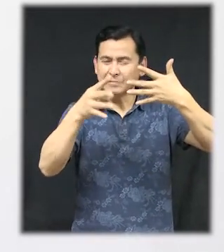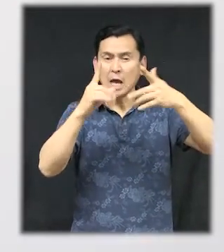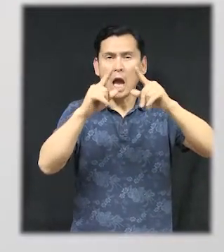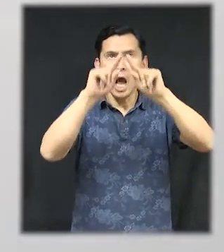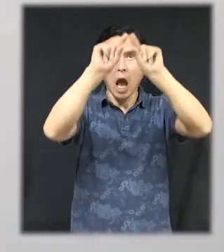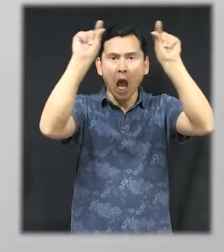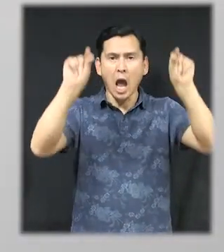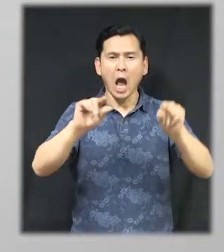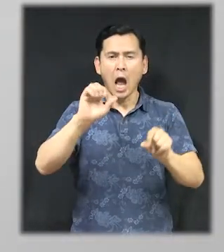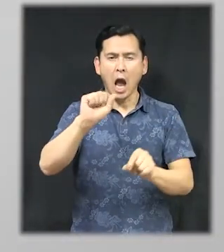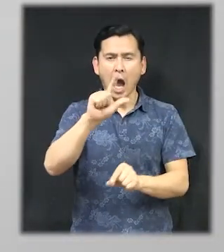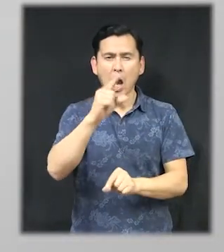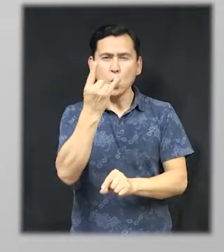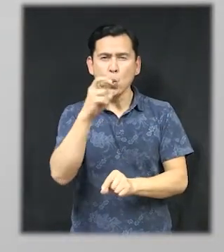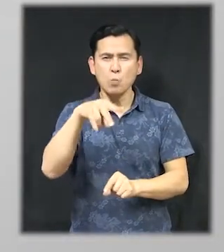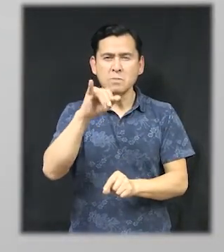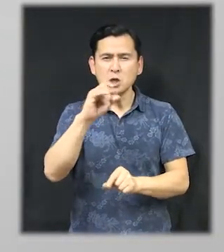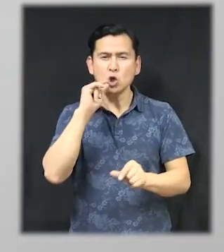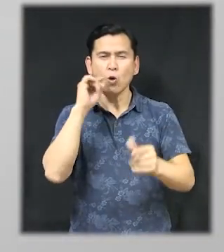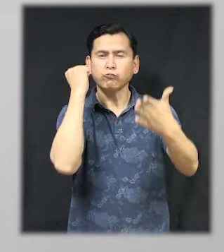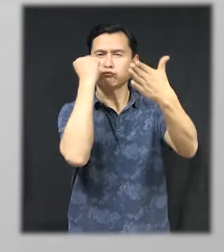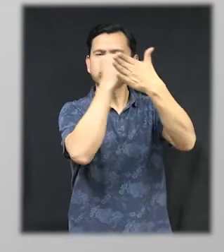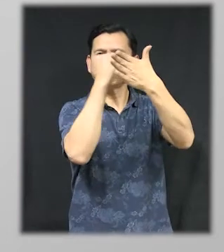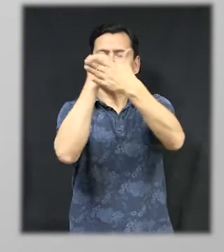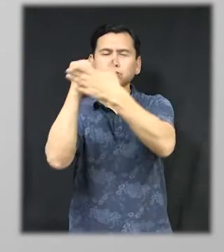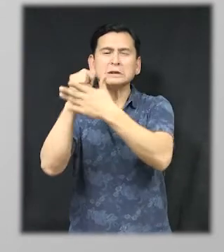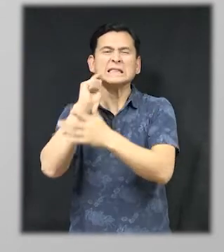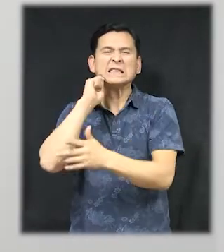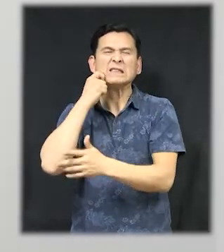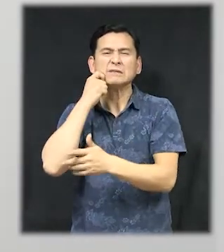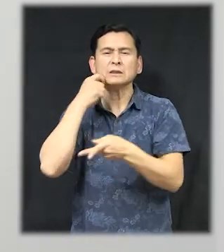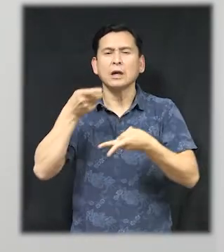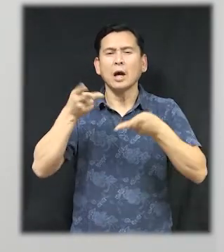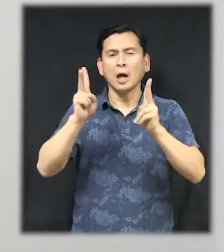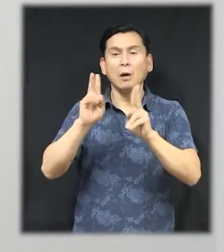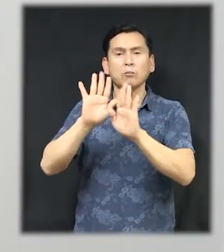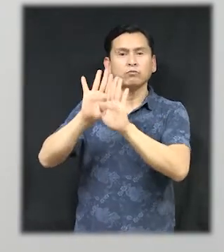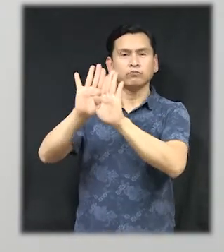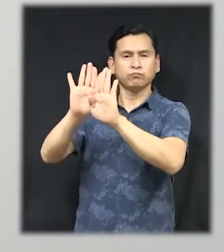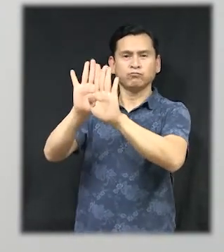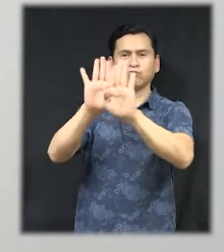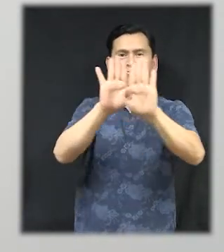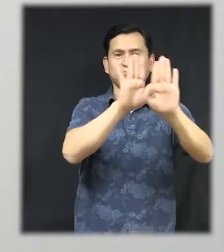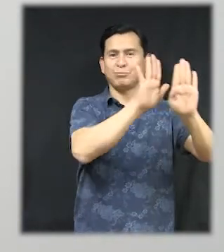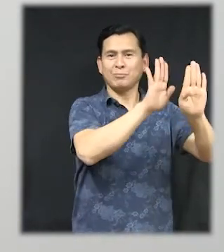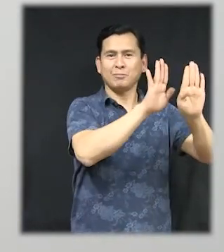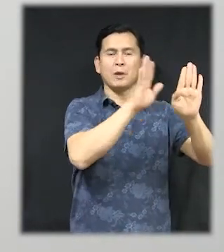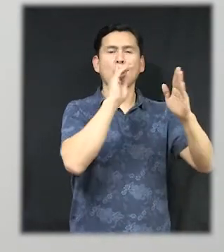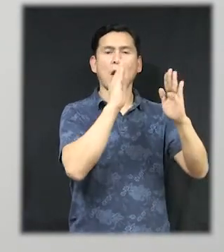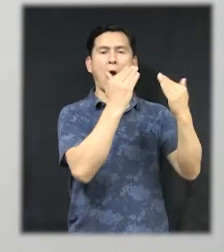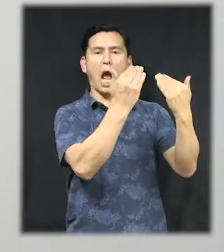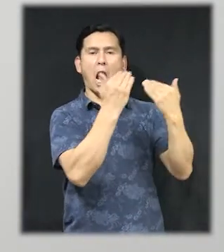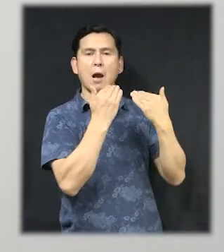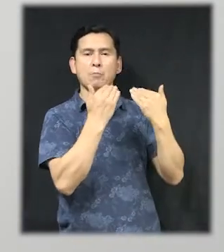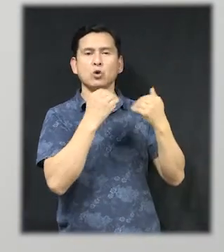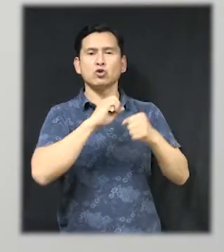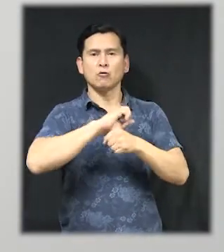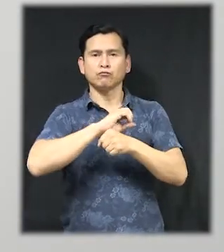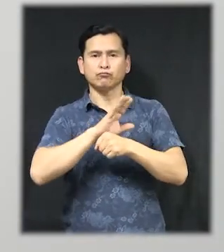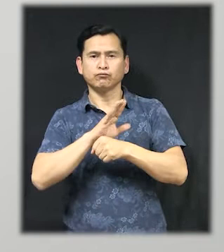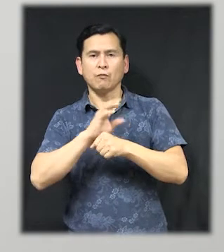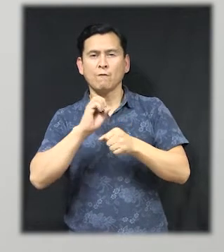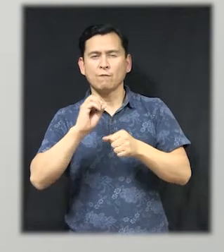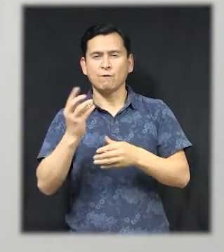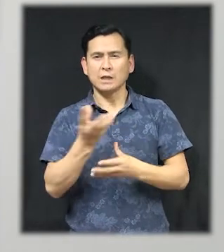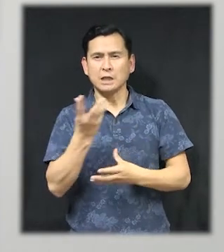que necesitan los pacientes tanto COVID como no COVID. También se hizo lo propio con unidades de aislamiento especiales para COVID en el servicio de diálisis,